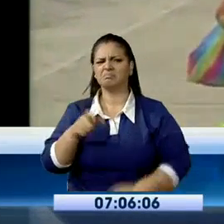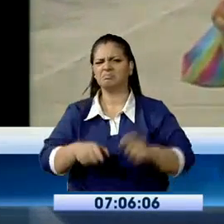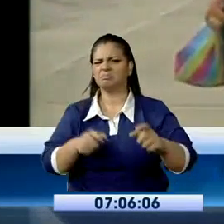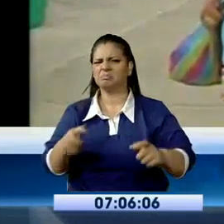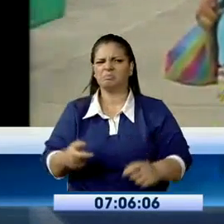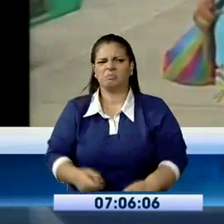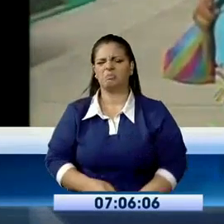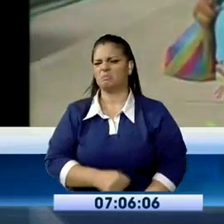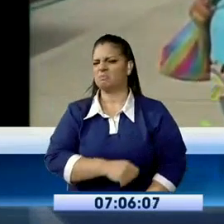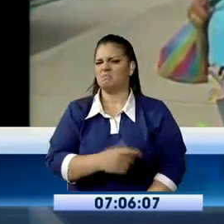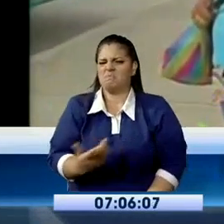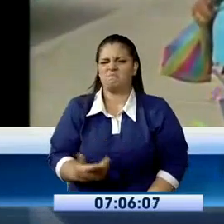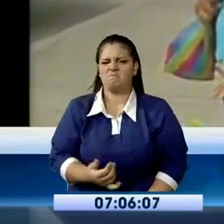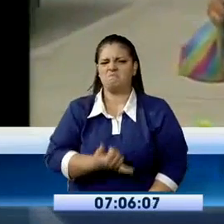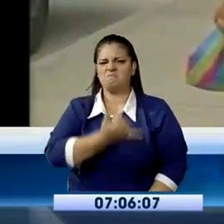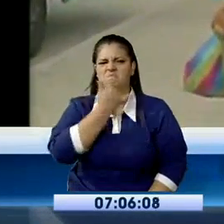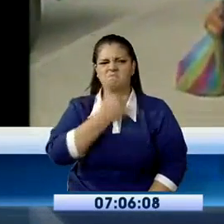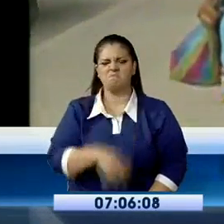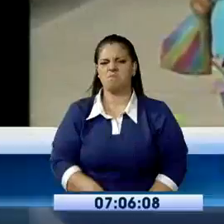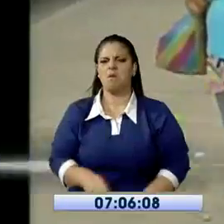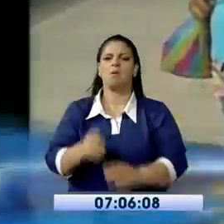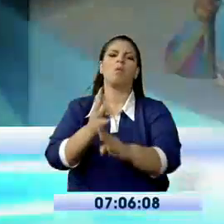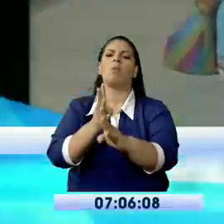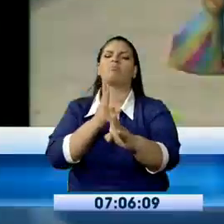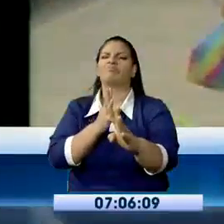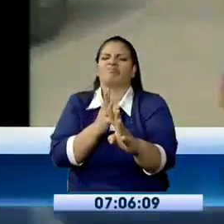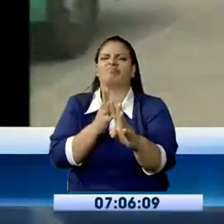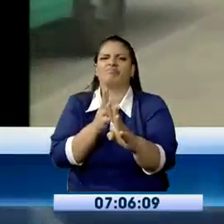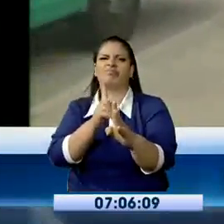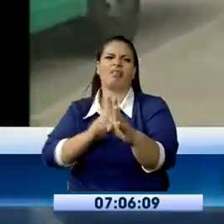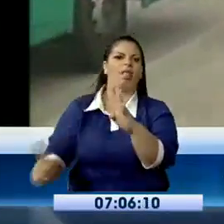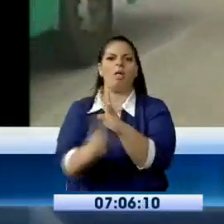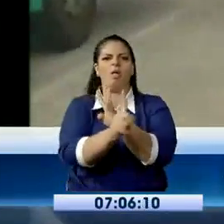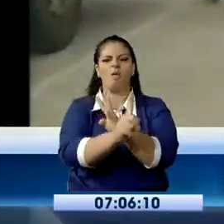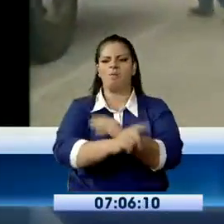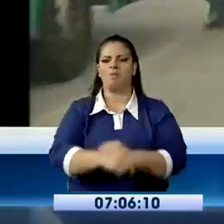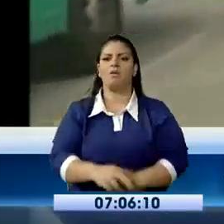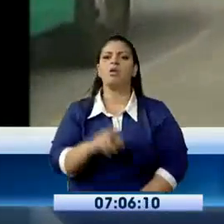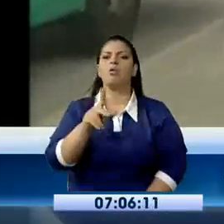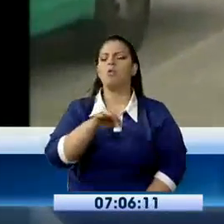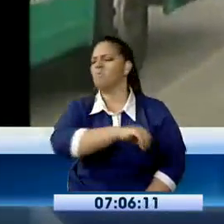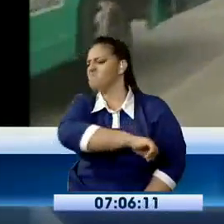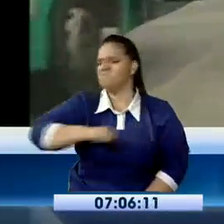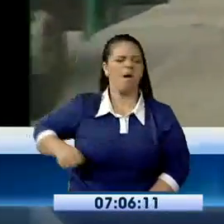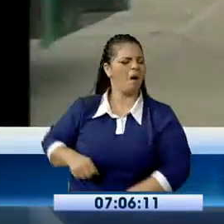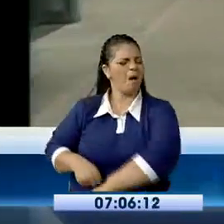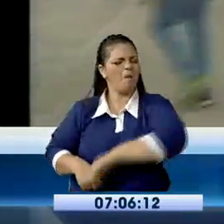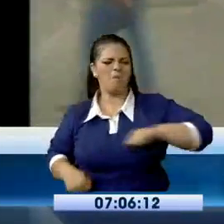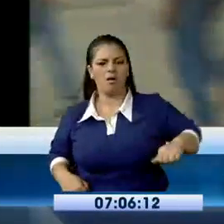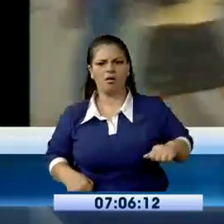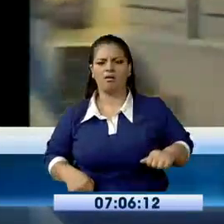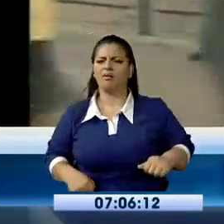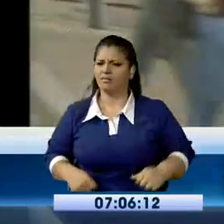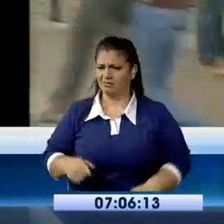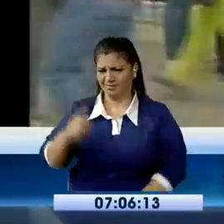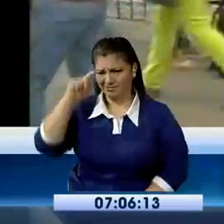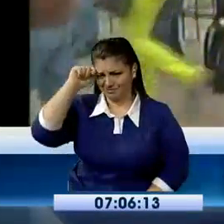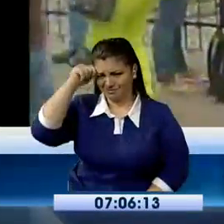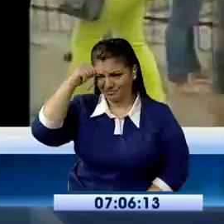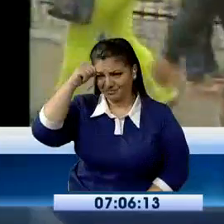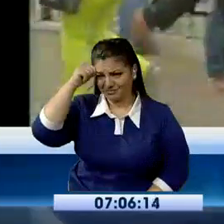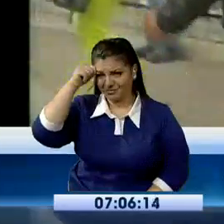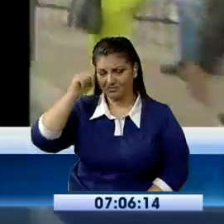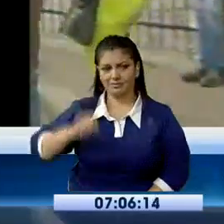Estamos mejor. Amiga, buen día. Ahora sí pueden subirse a las unidades más tranquilas. Sí. ¿Qué pasaba anteriormente? ¿Nos recuerda?